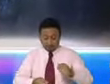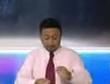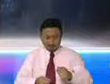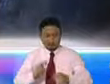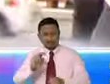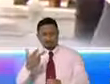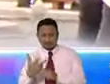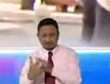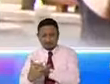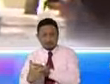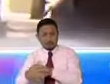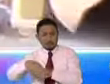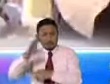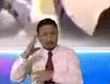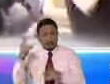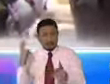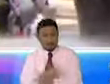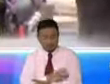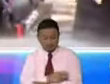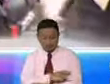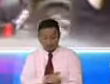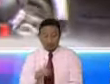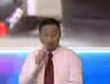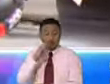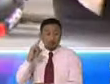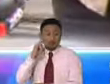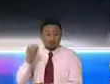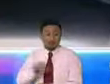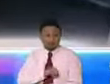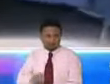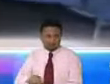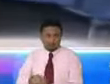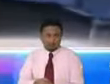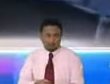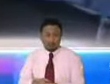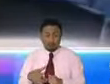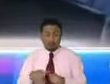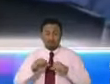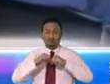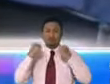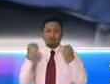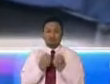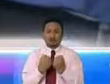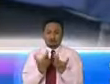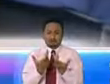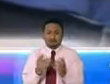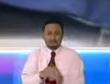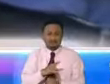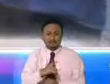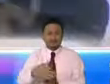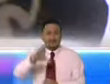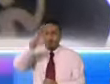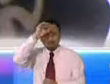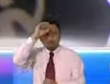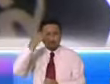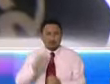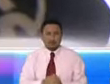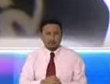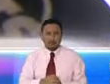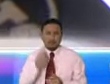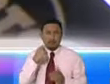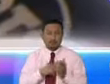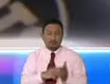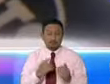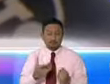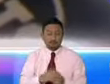niñas. La sociedad no se abstrae al tener conocimiento cabal de una acción abominable. Hay un Dios en el cielo